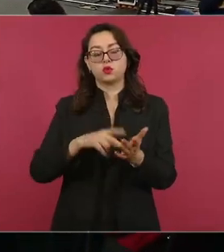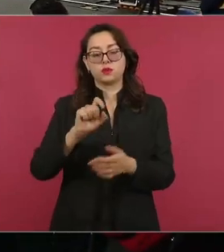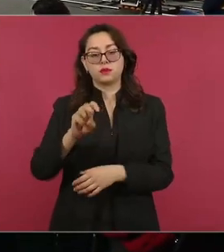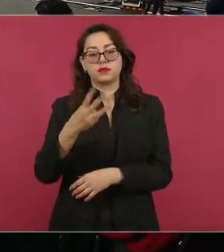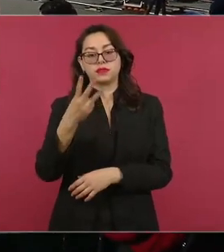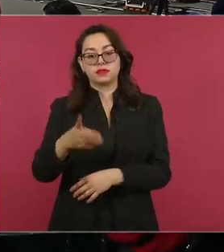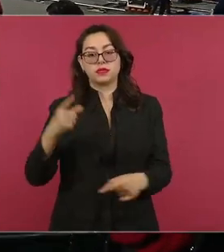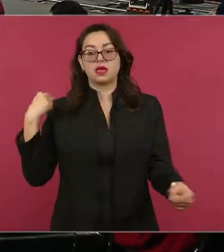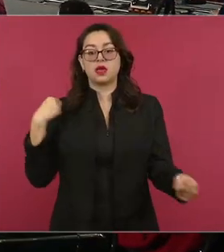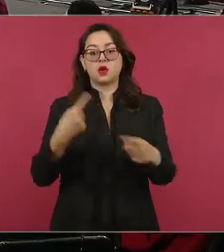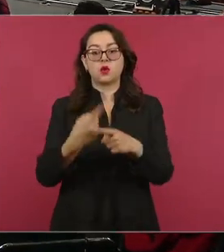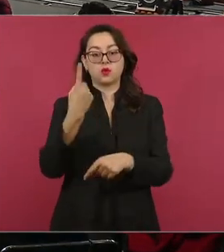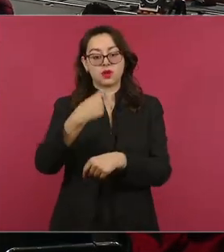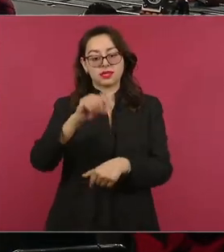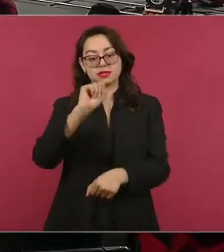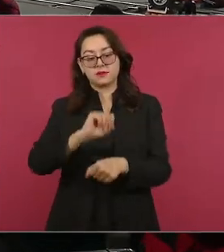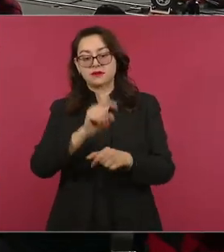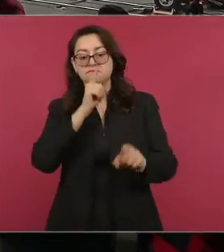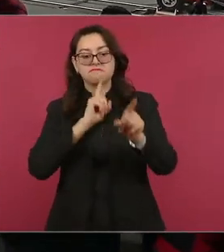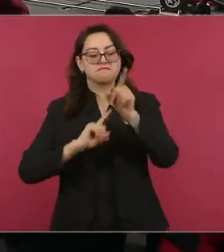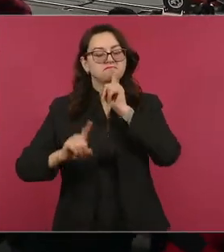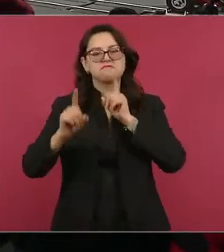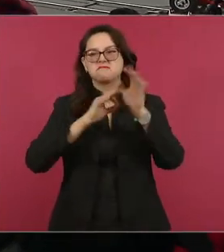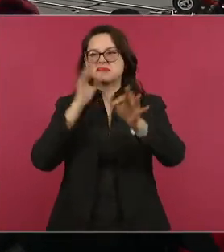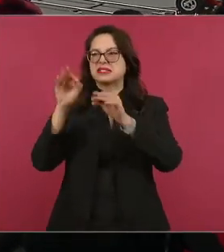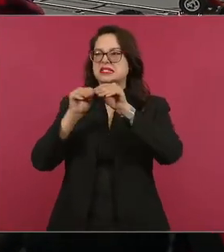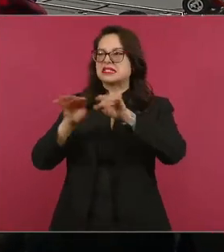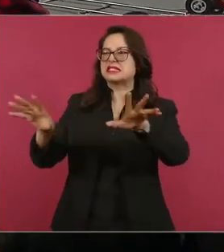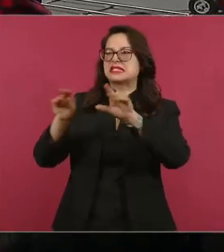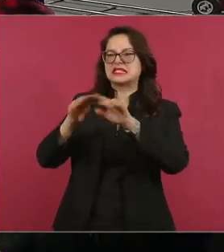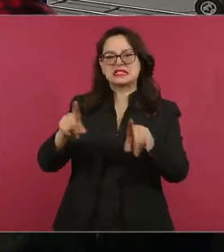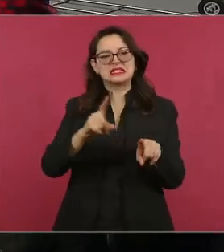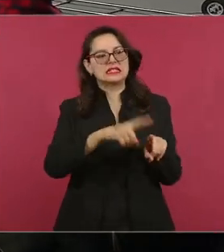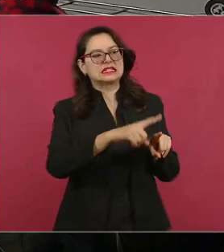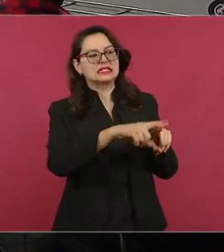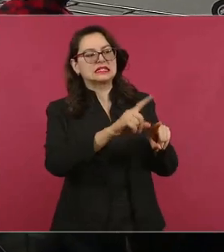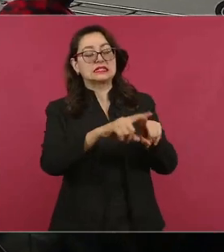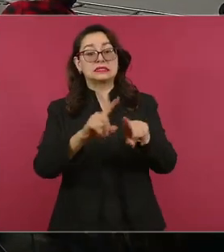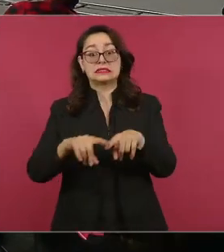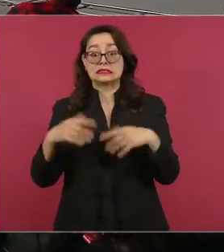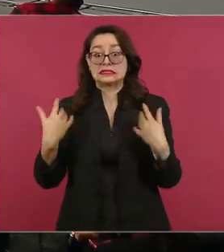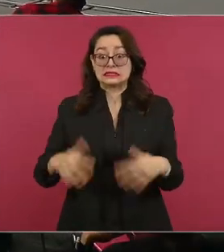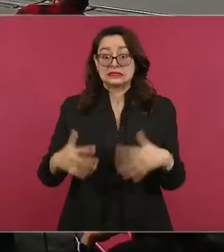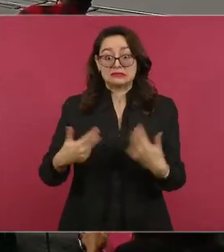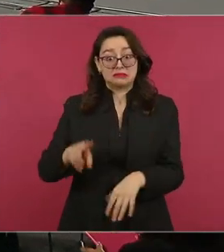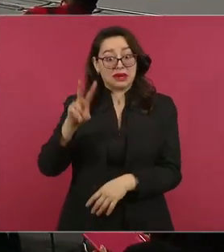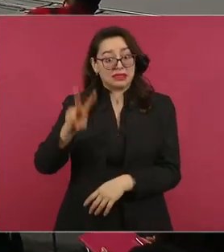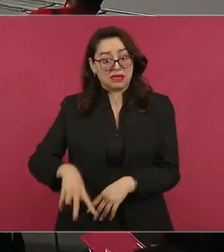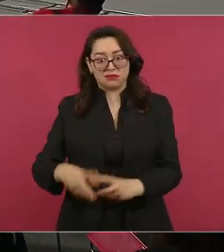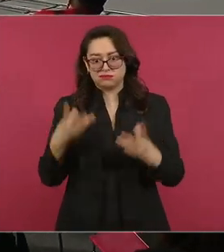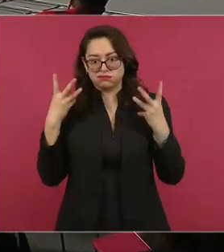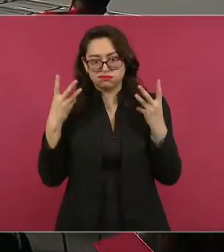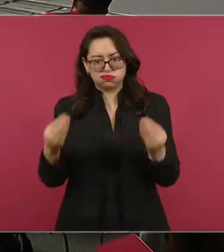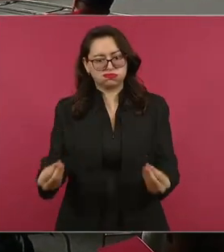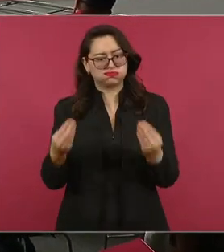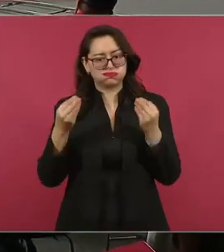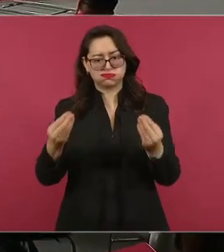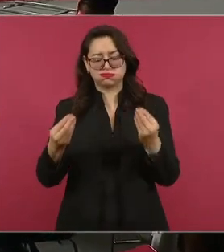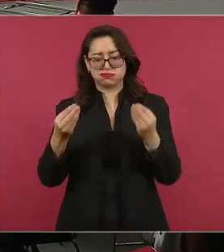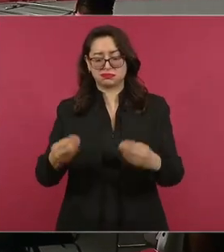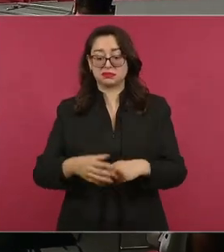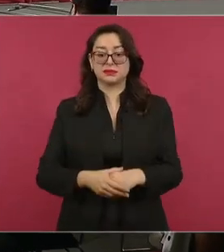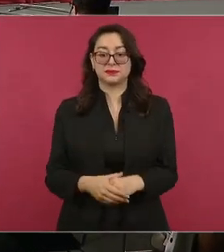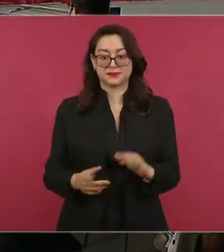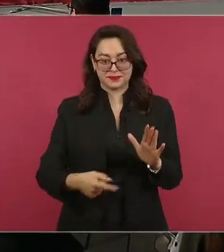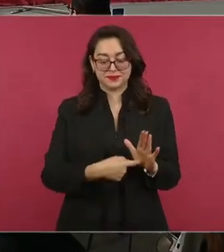la sección ¿Quién es quién en las mentiras de la semana? Y vamos a iniciar, como dice el presidente, hoy traemos mucha información. Vamos con la